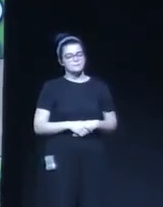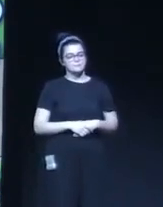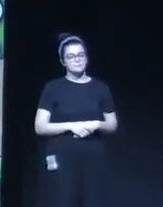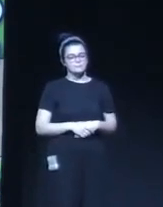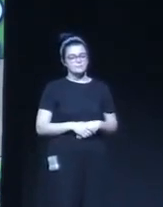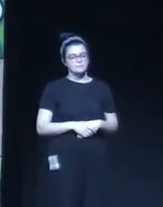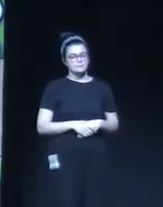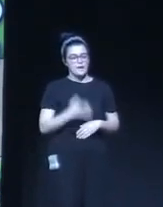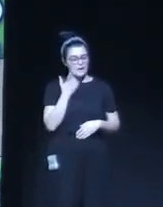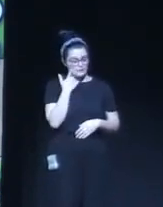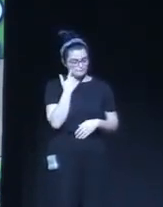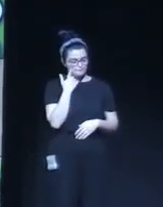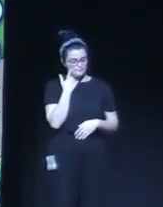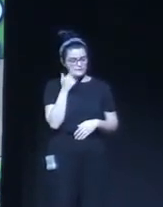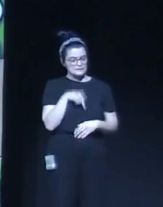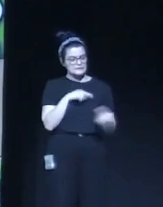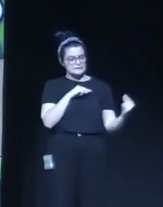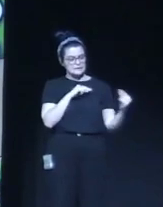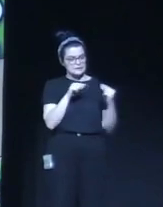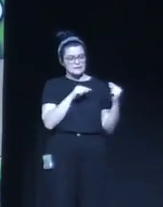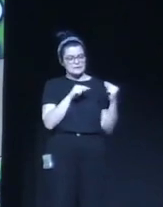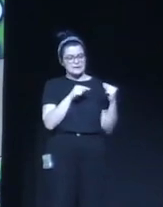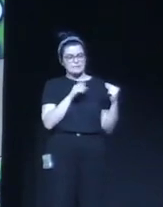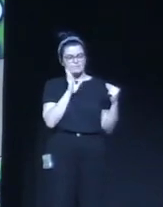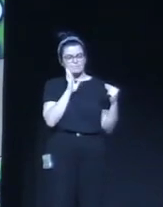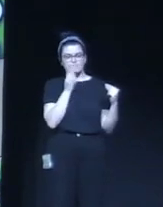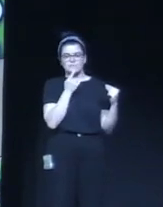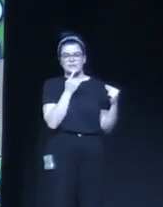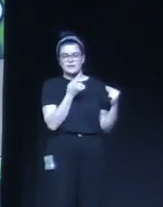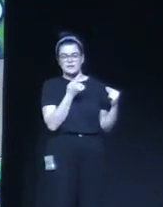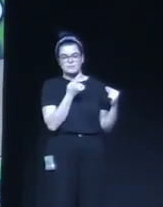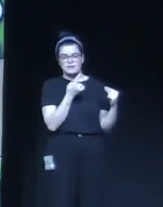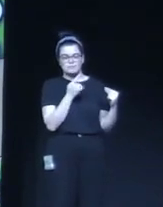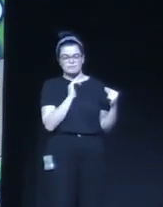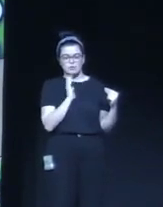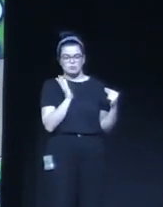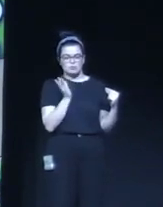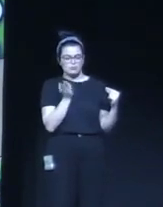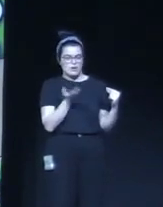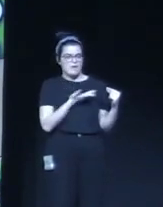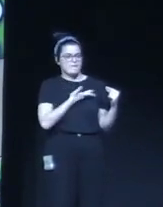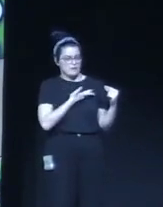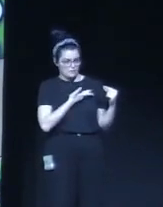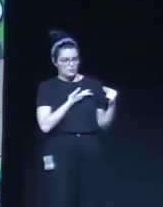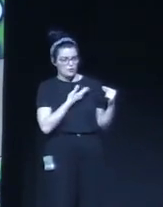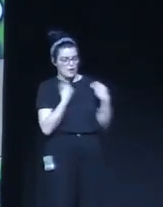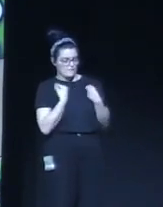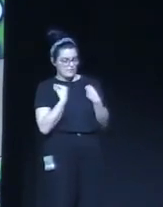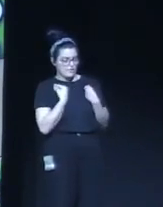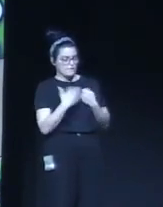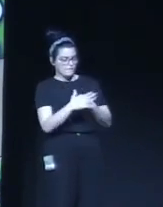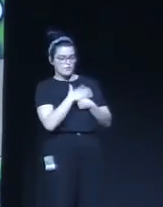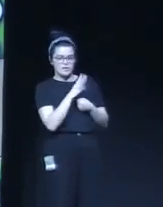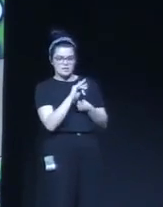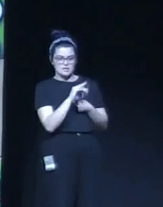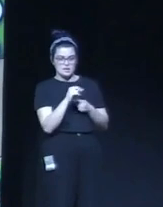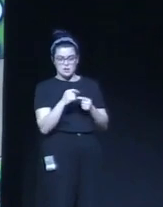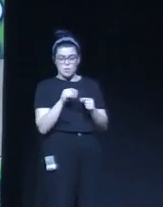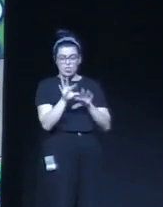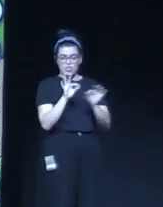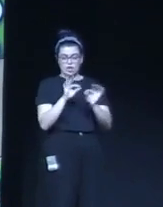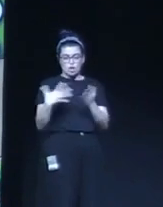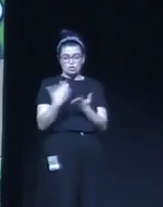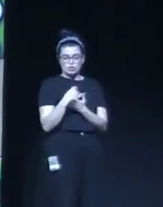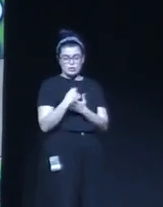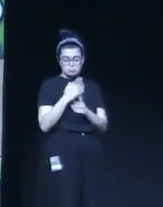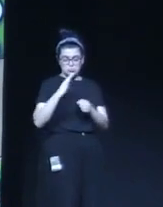Este debate yo decía que nos toca un poco a todos y a todas en la vida. Y en cada decisión que tomamos, casi. Porque